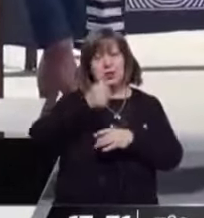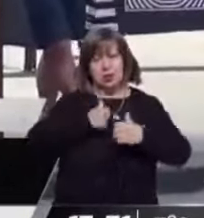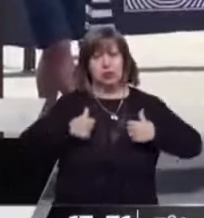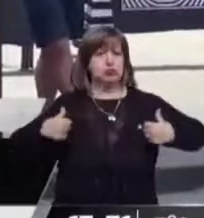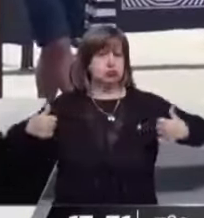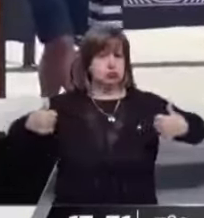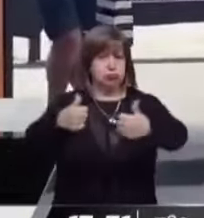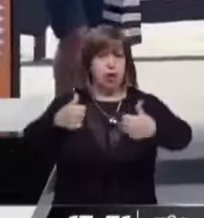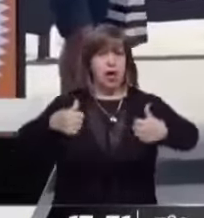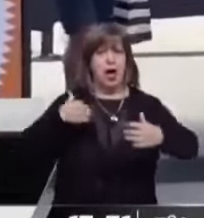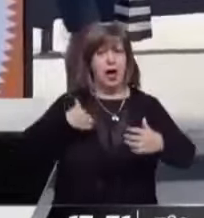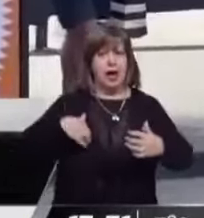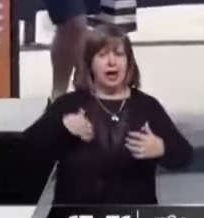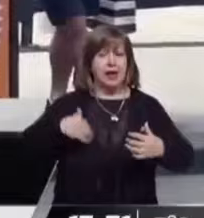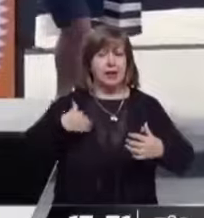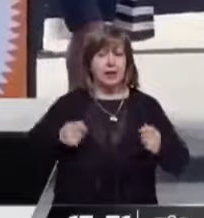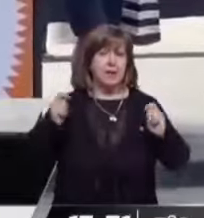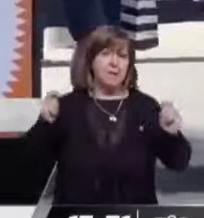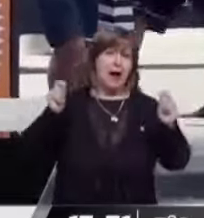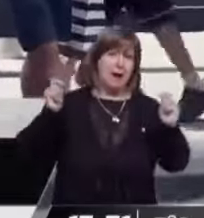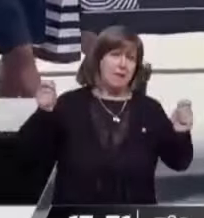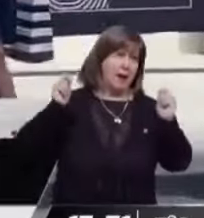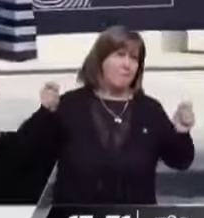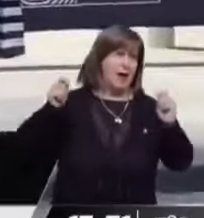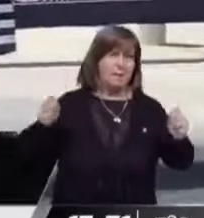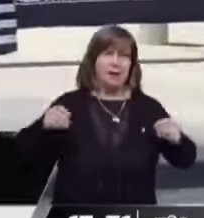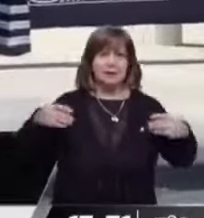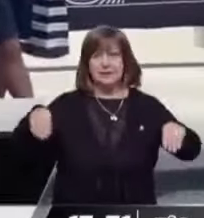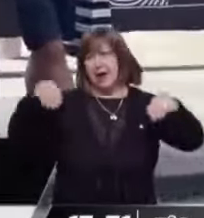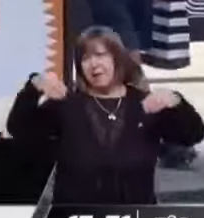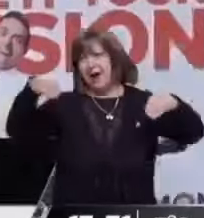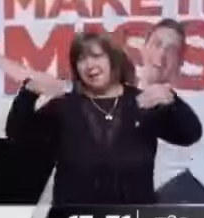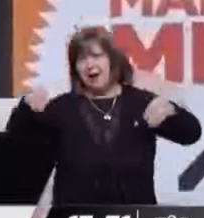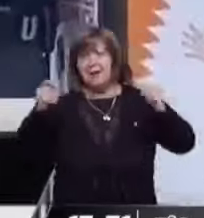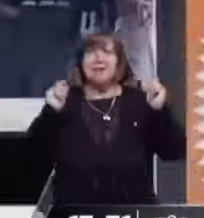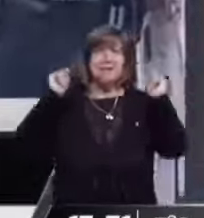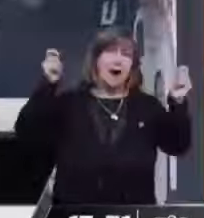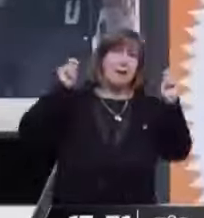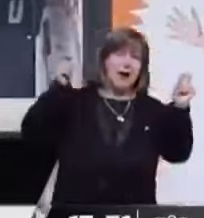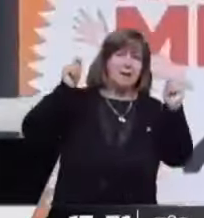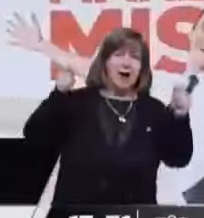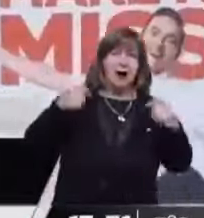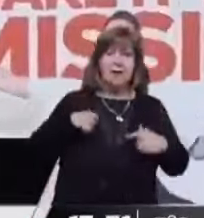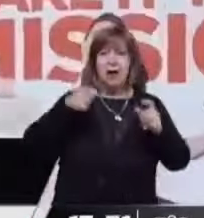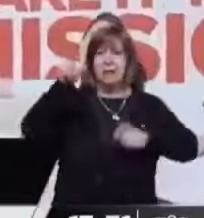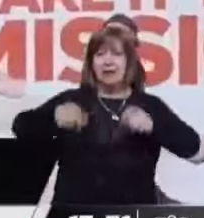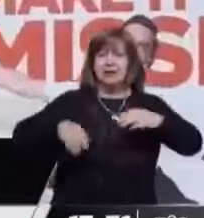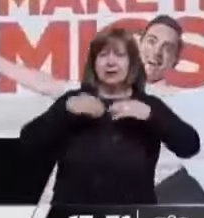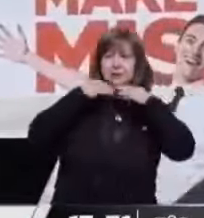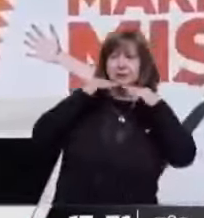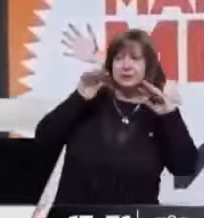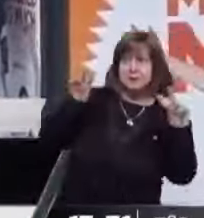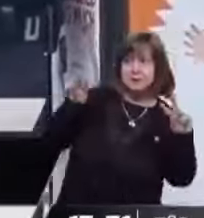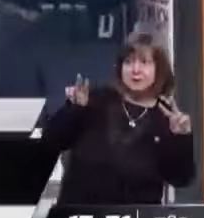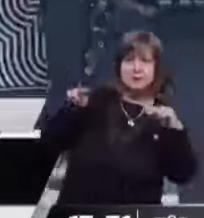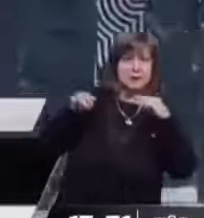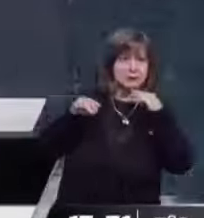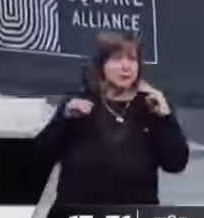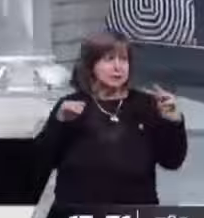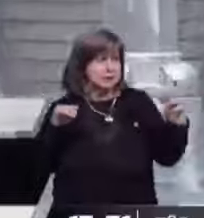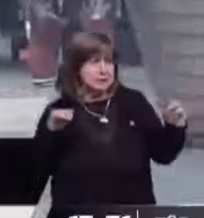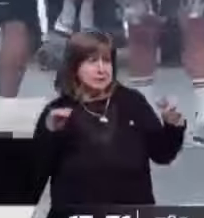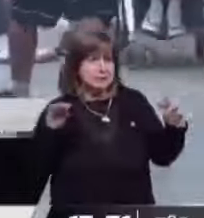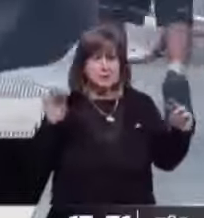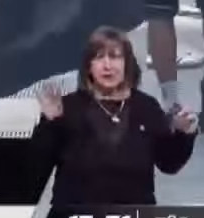a los argentinos que estaban ayer cantando, que es un espectáculo realmente inusual, ¿eh? Mira, tienen un poco de set también, ¿eh?